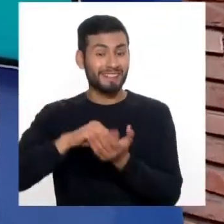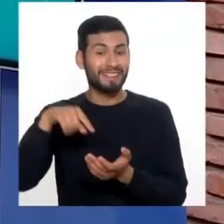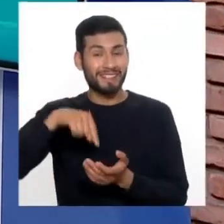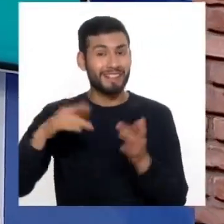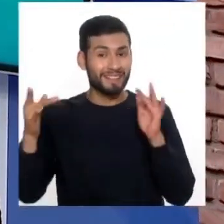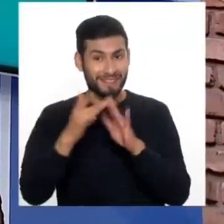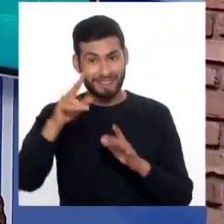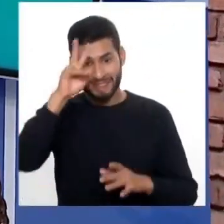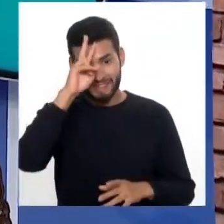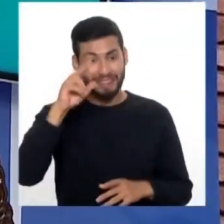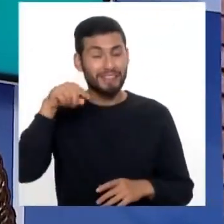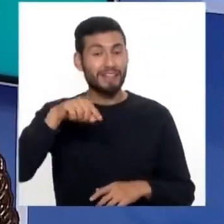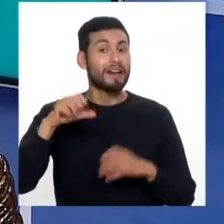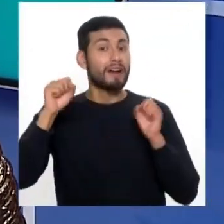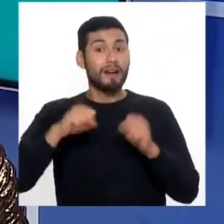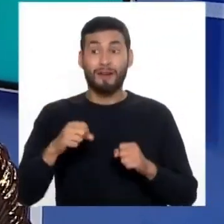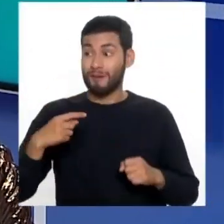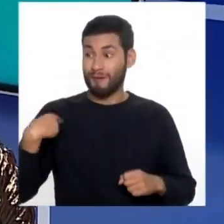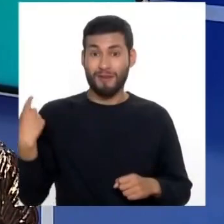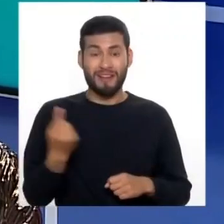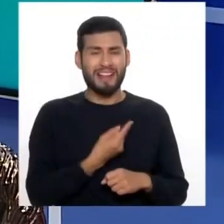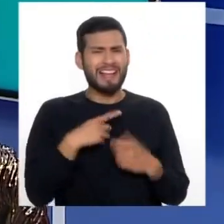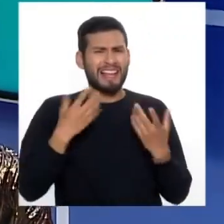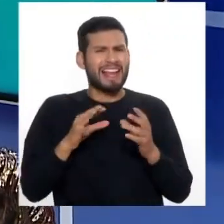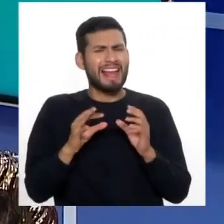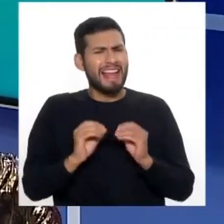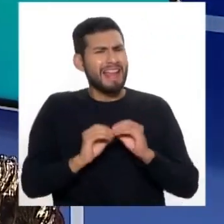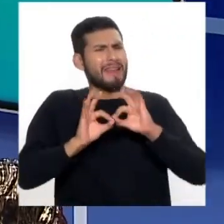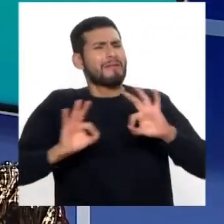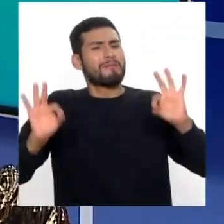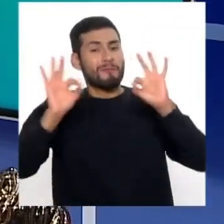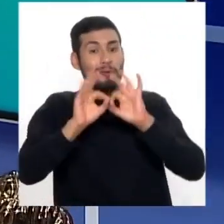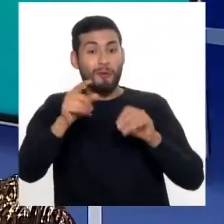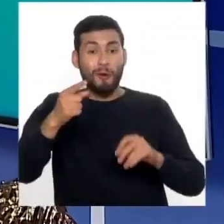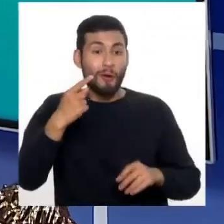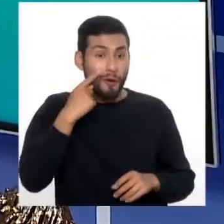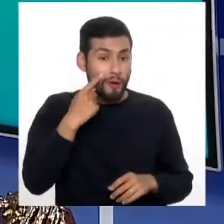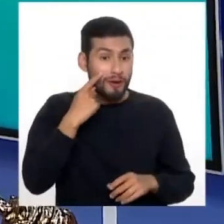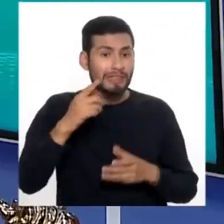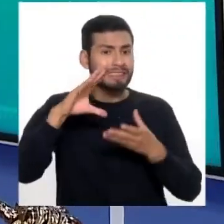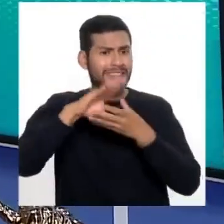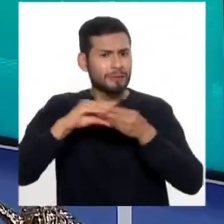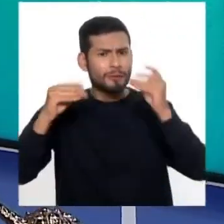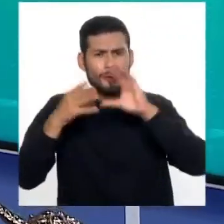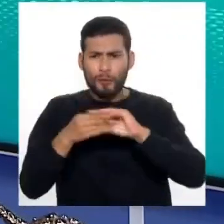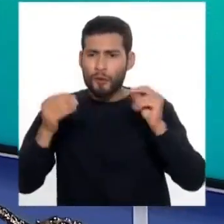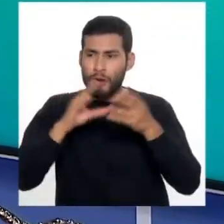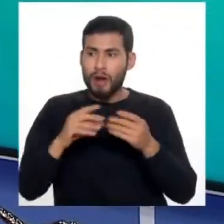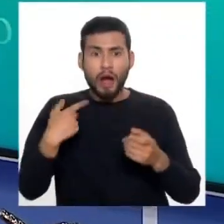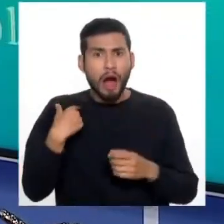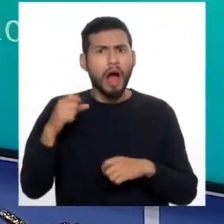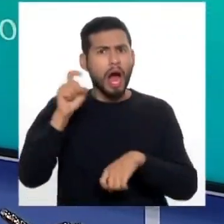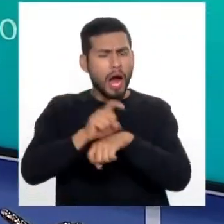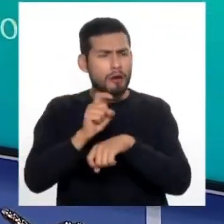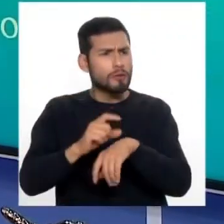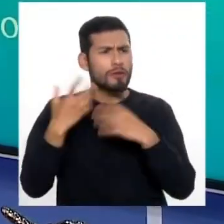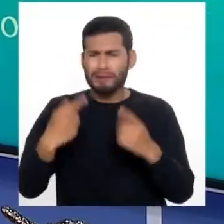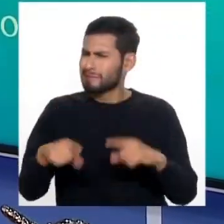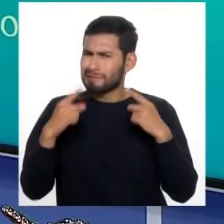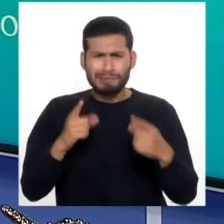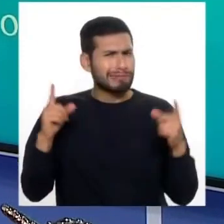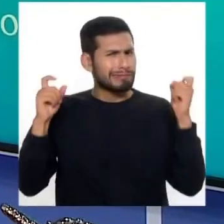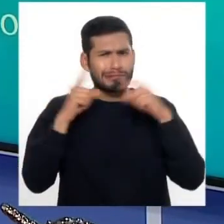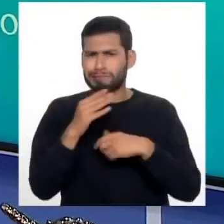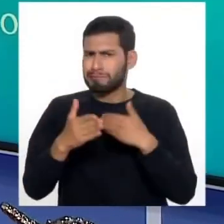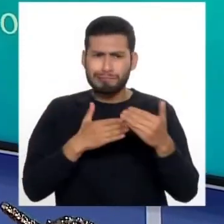Aquí en Conecta Perú y para nosotros también es importante que ustedes conozcan historias que nos enseñan que a pesar de las